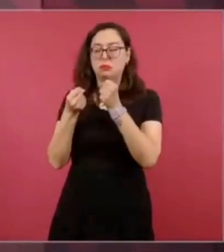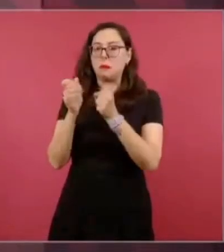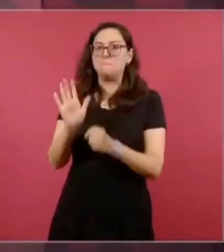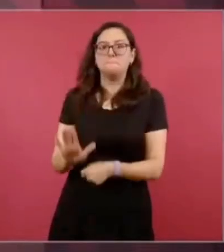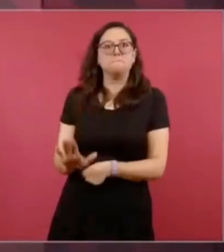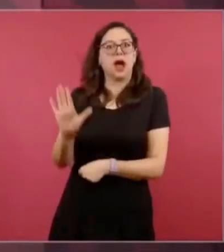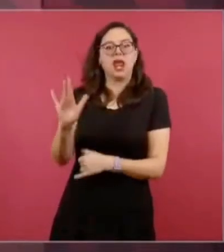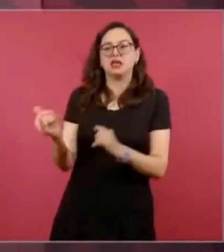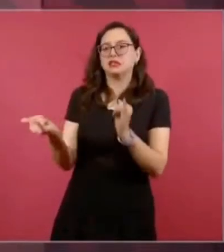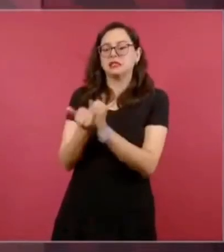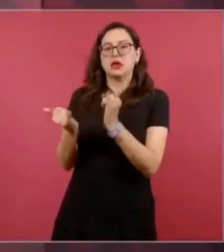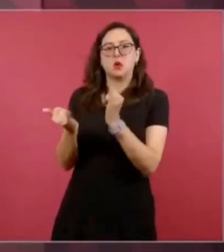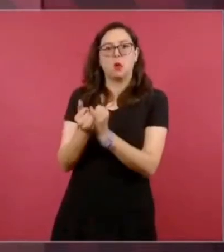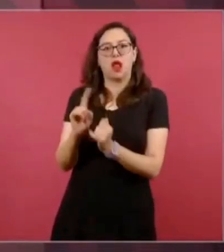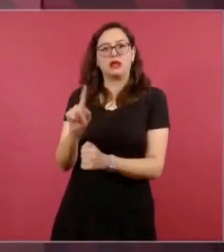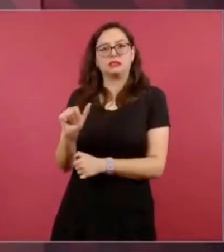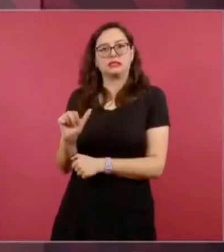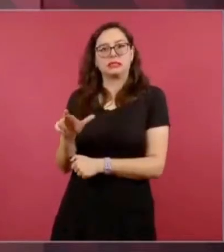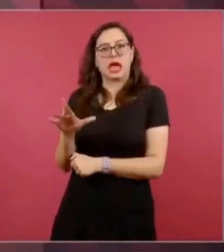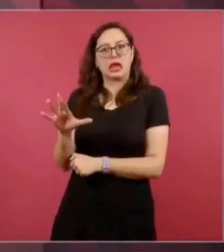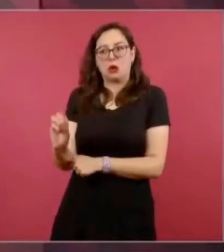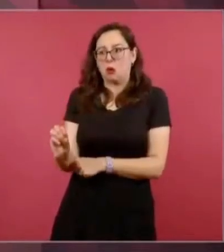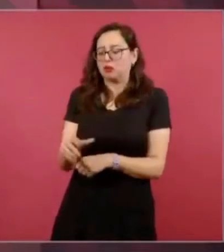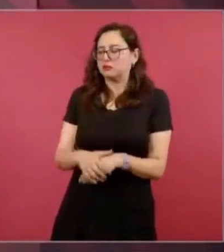gente excepcional.